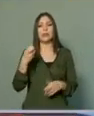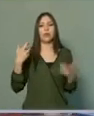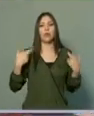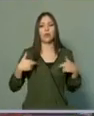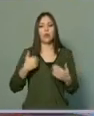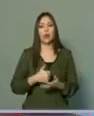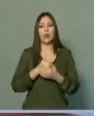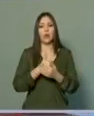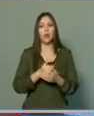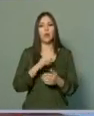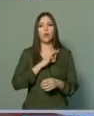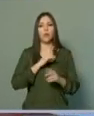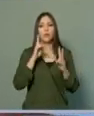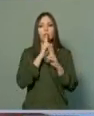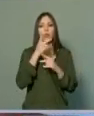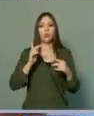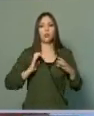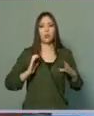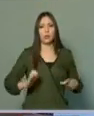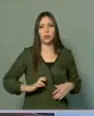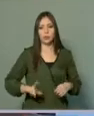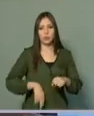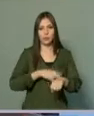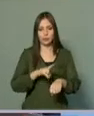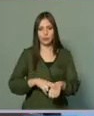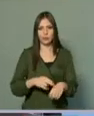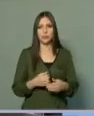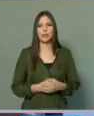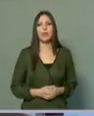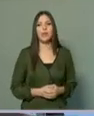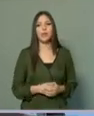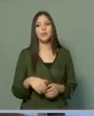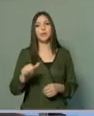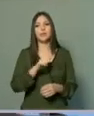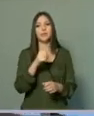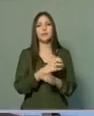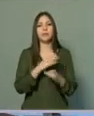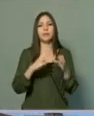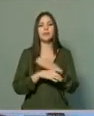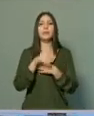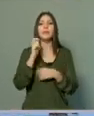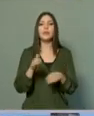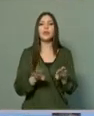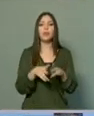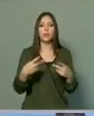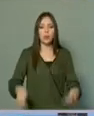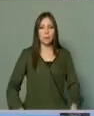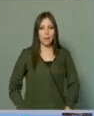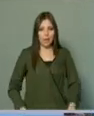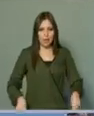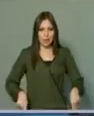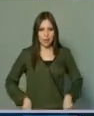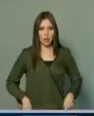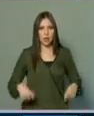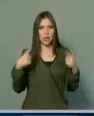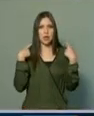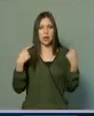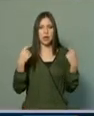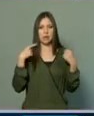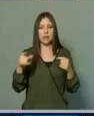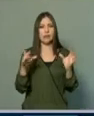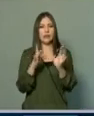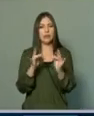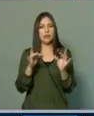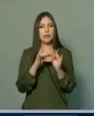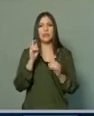van a dejar transpirar sin duda. Claro. Oye, y algo que me llama mucho la atención tiene que ver con los cortes de los pantalones y las camisas. Ya nos decías que las